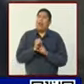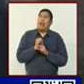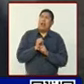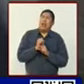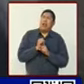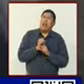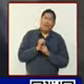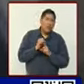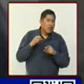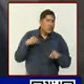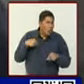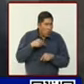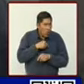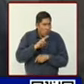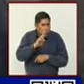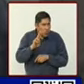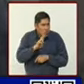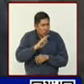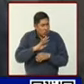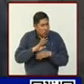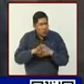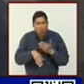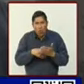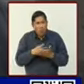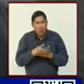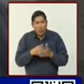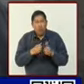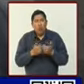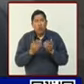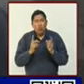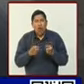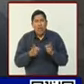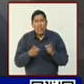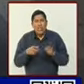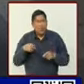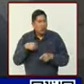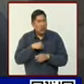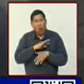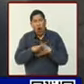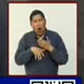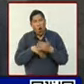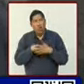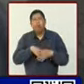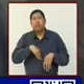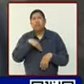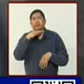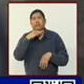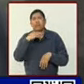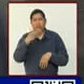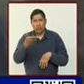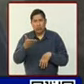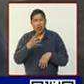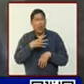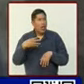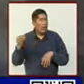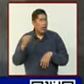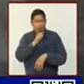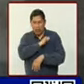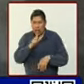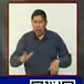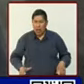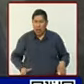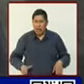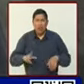desprevisto. Entonces hemos tenido que utilizar todos, mire, balde, cómo estamos así, y estamos todo inundado, todo se ha inundado, y la